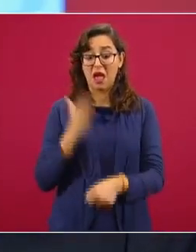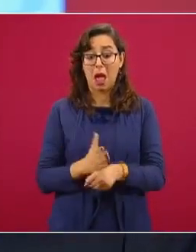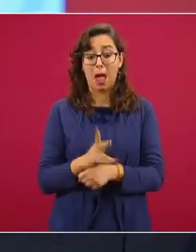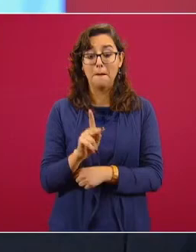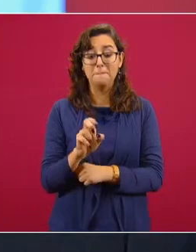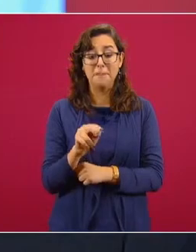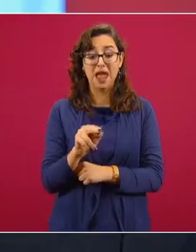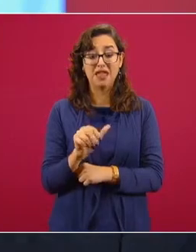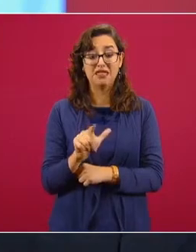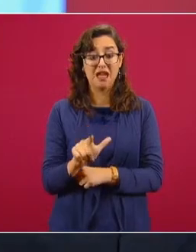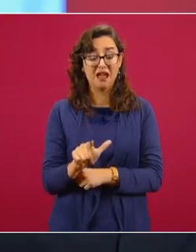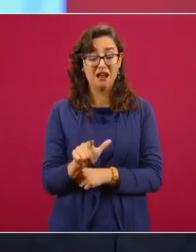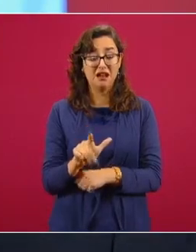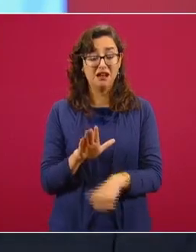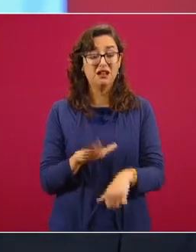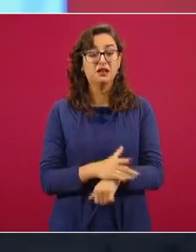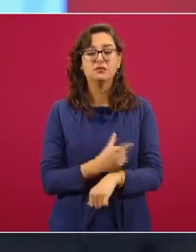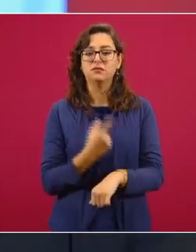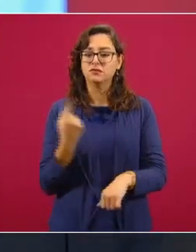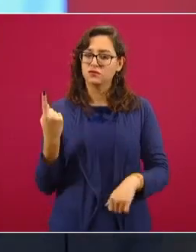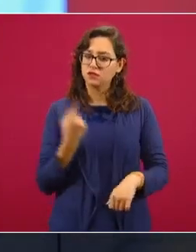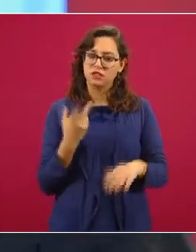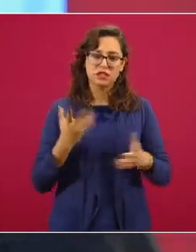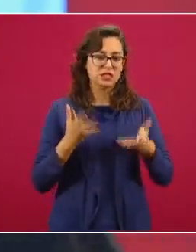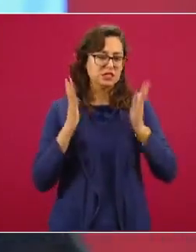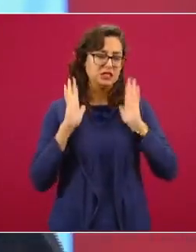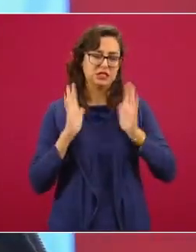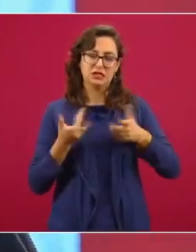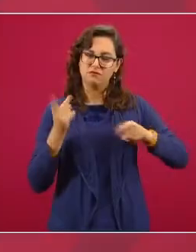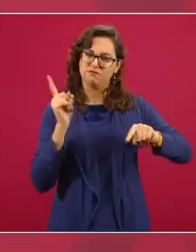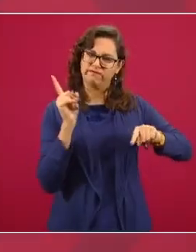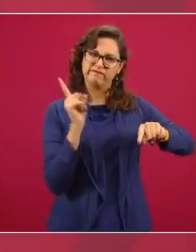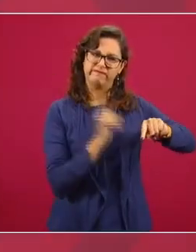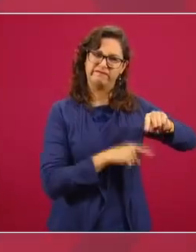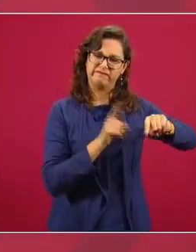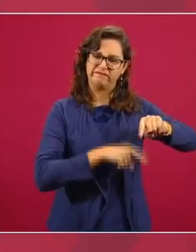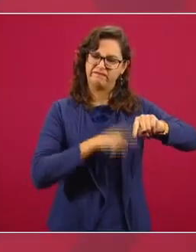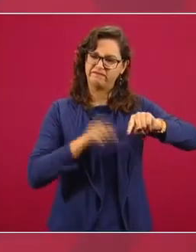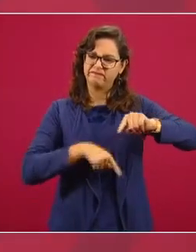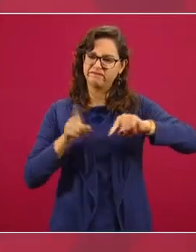porque queremos erradicar por completo